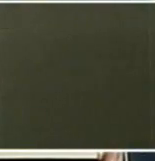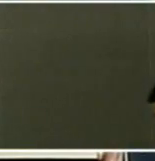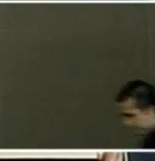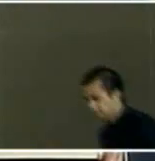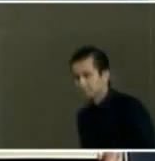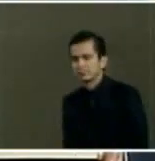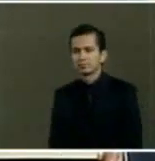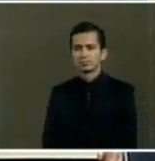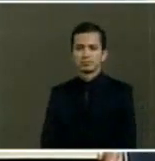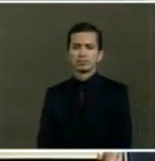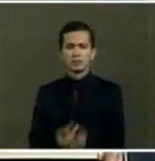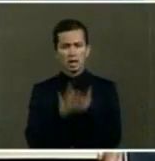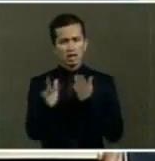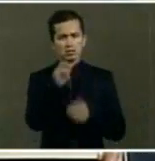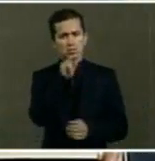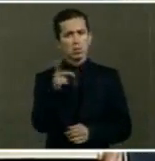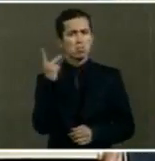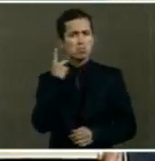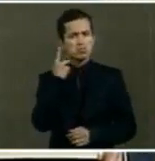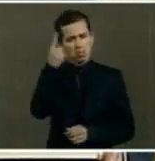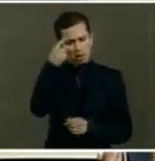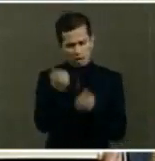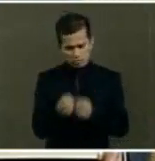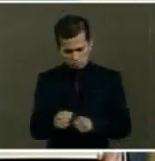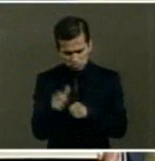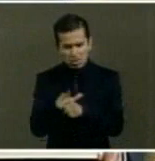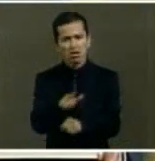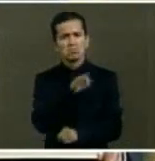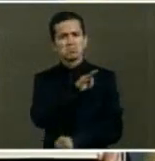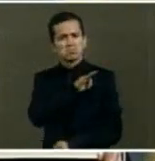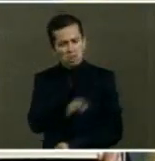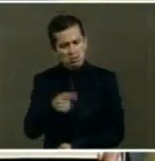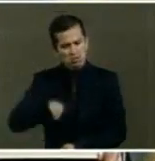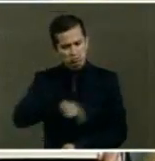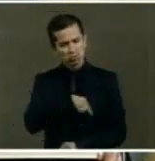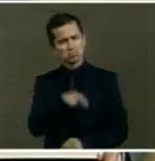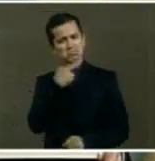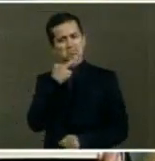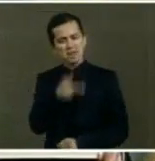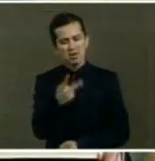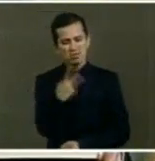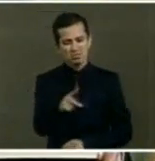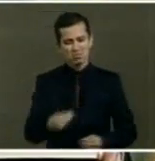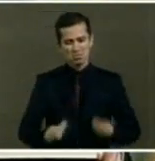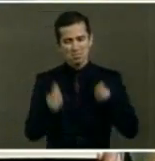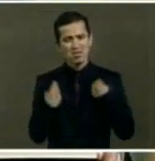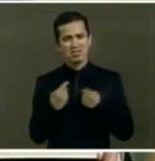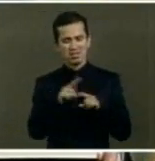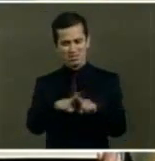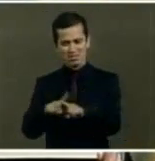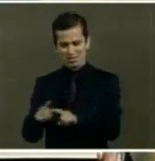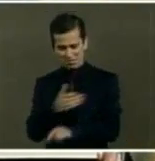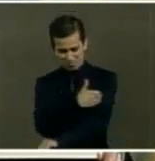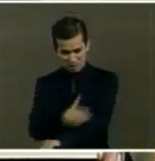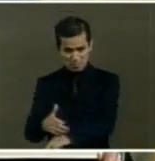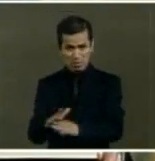familias a través de medidas que se tomaron en la crisis o ante la crisis económica internacional.